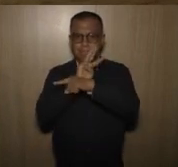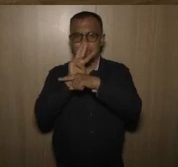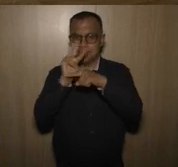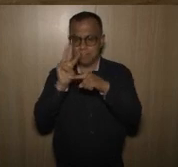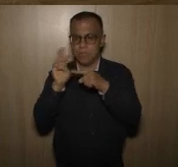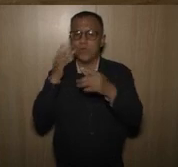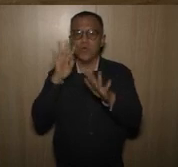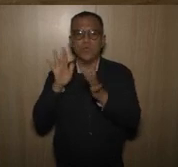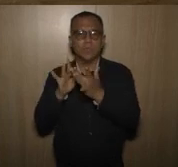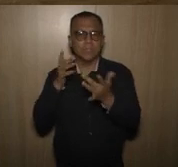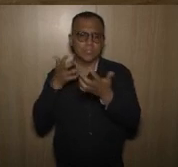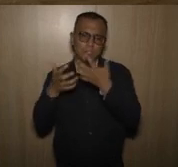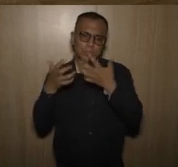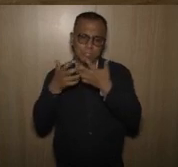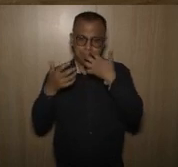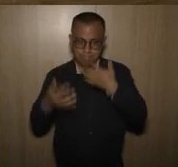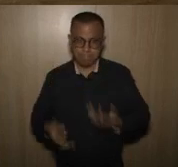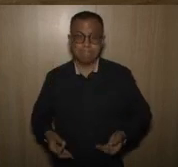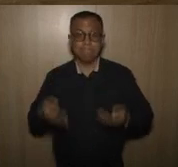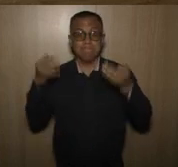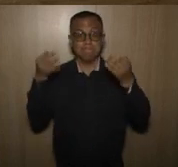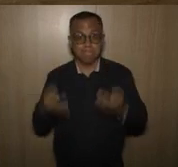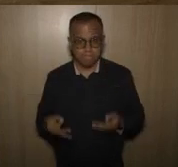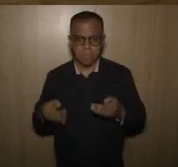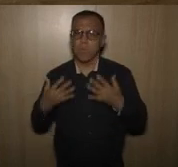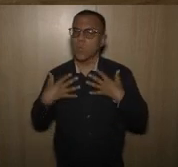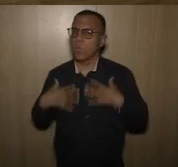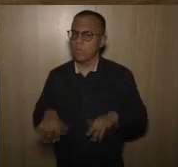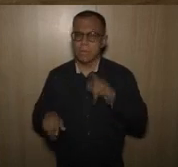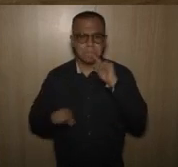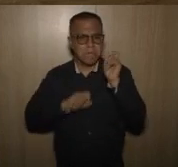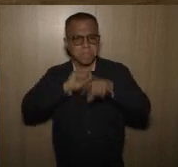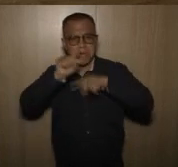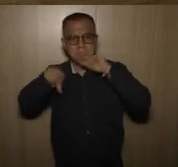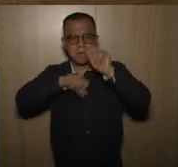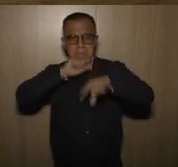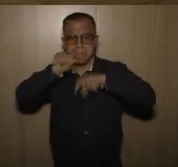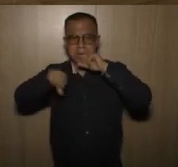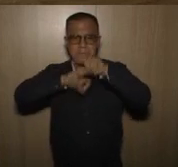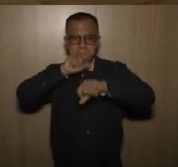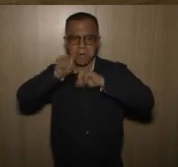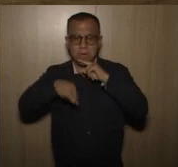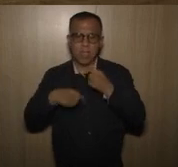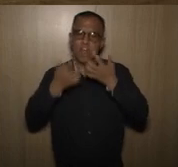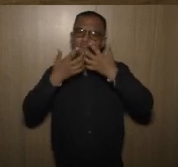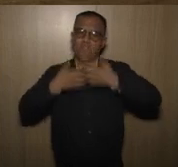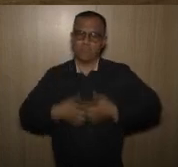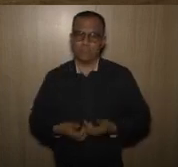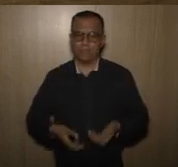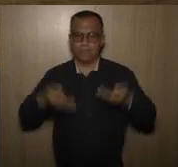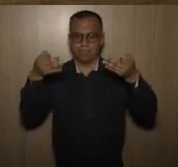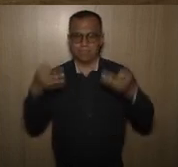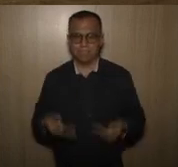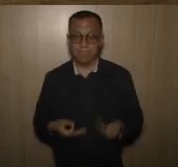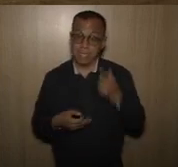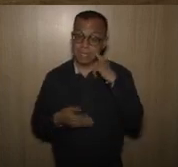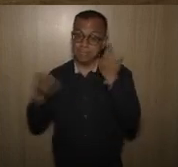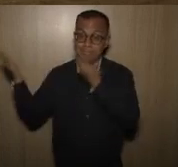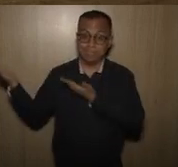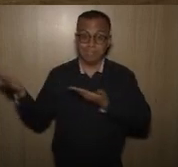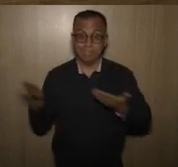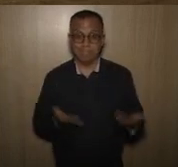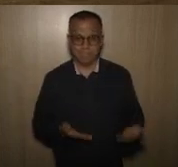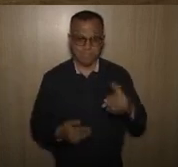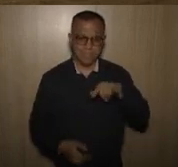y podrán de verdad hacer todas las preguntas para comprender su funcionalidad. Bienvenidos